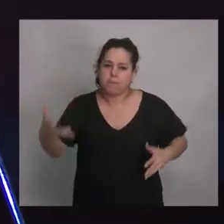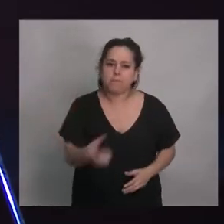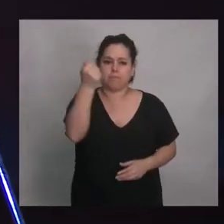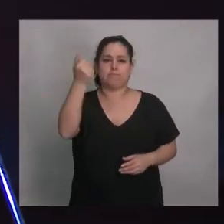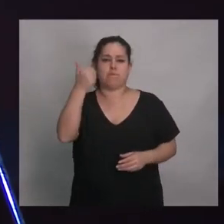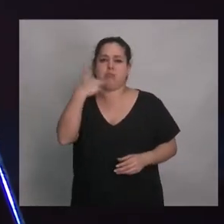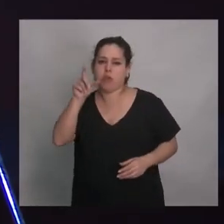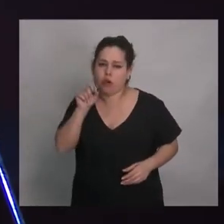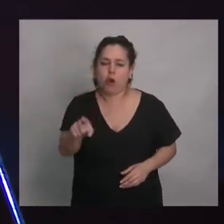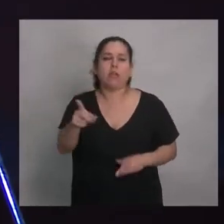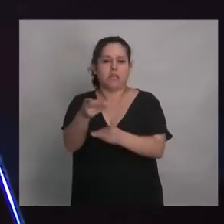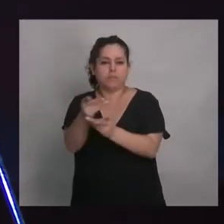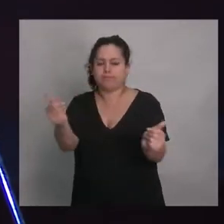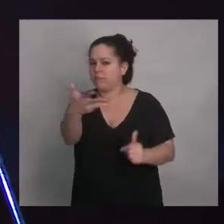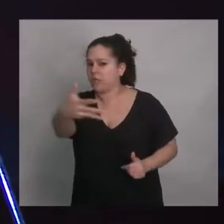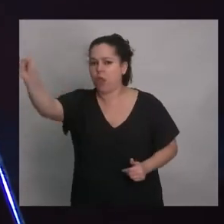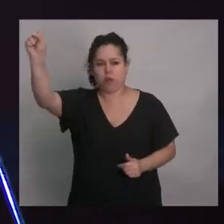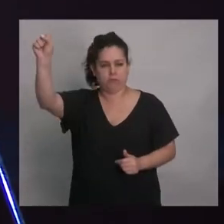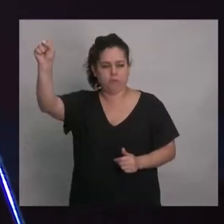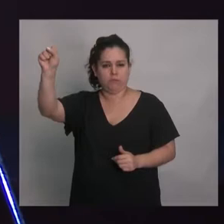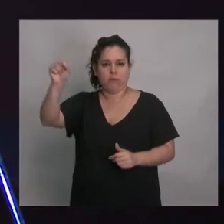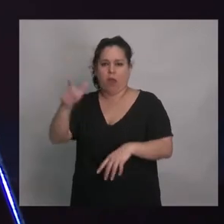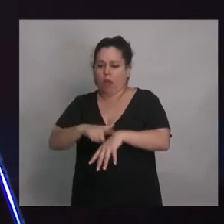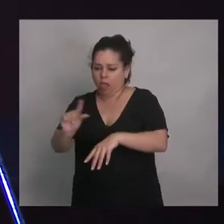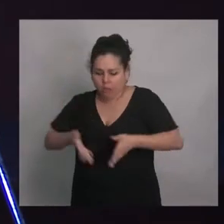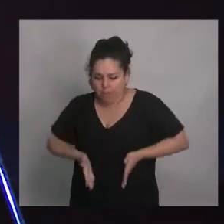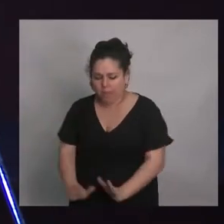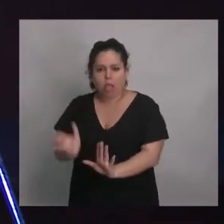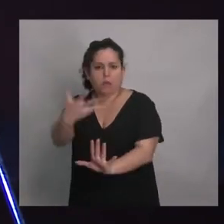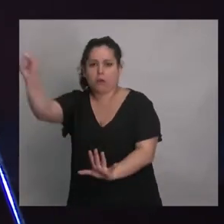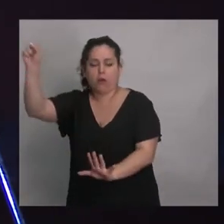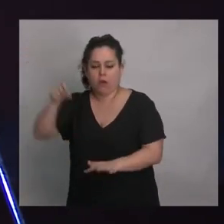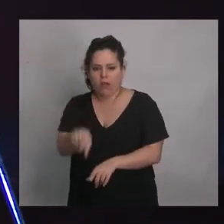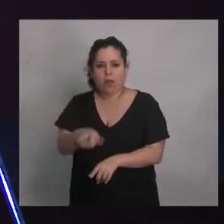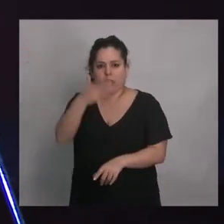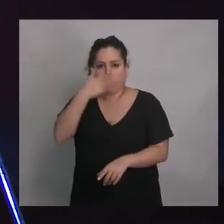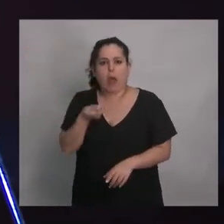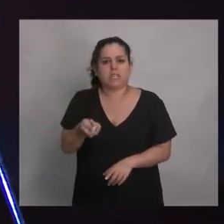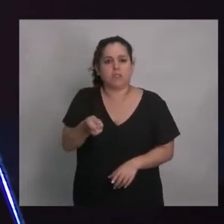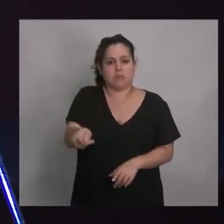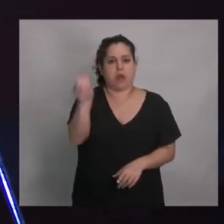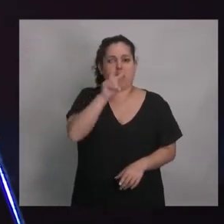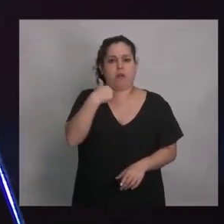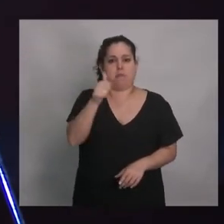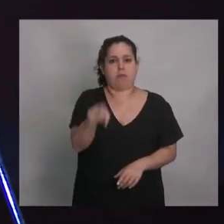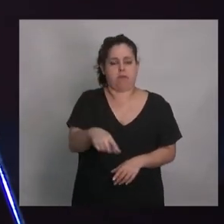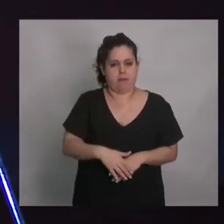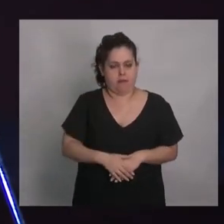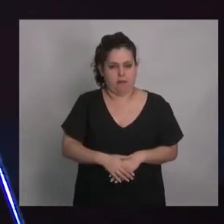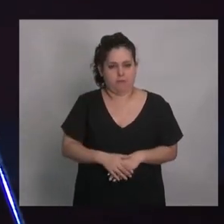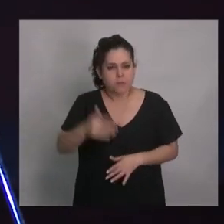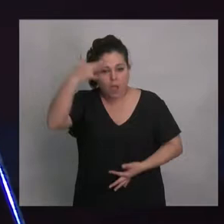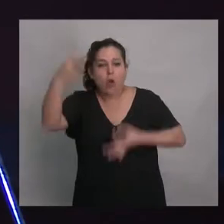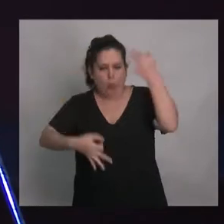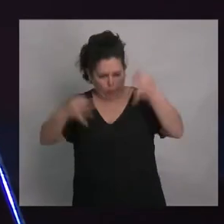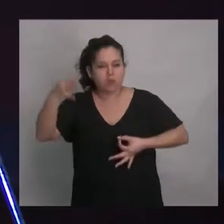se lo robaron a las pocas horas de nacer para matarla a ella dos meses después la justicia